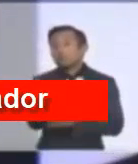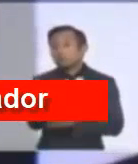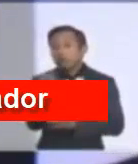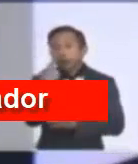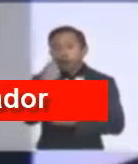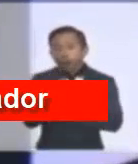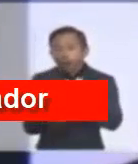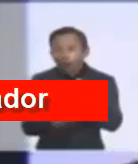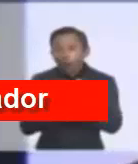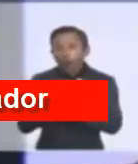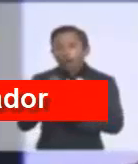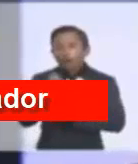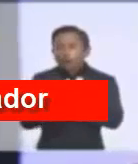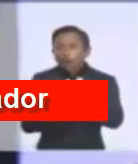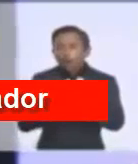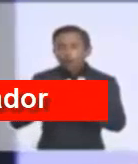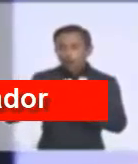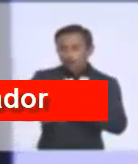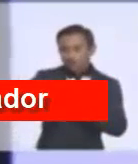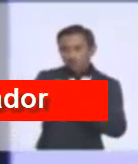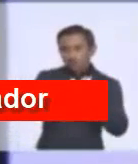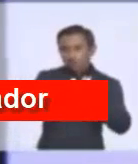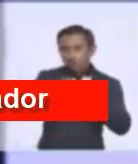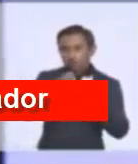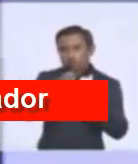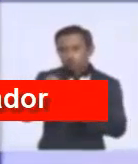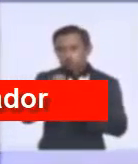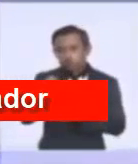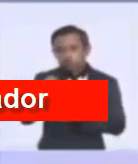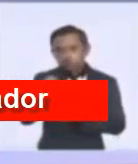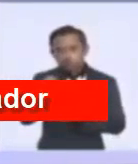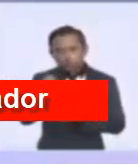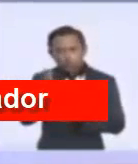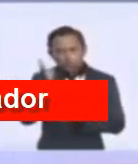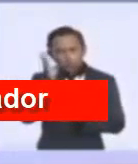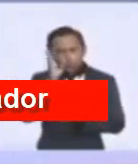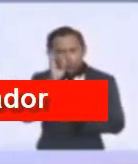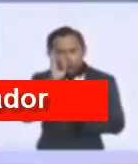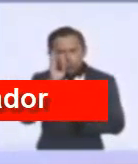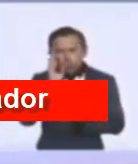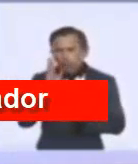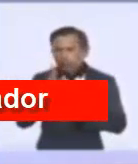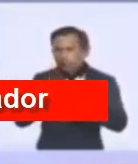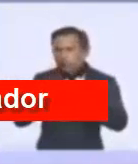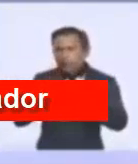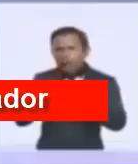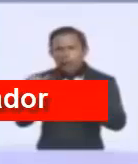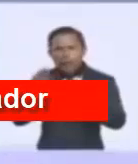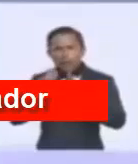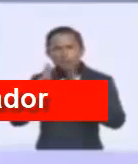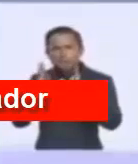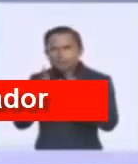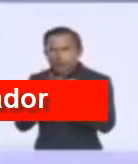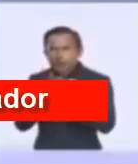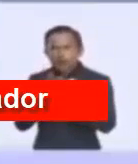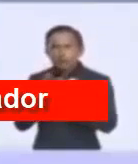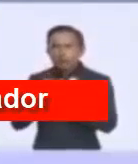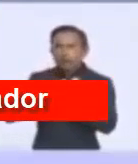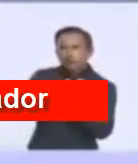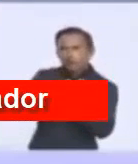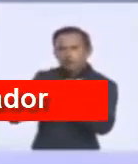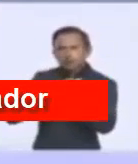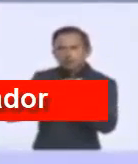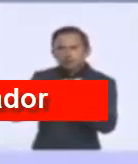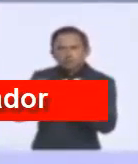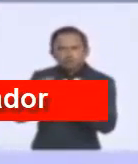que se tiene de continuidad o el plan alternativo y a dónde nos lleva esta invitación a caminar por una nueva